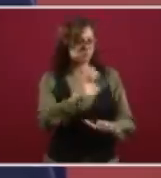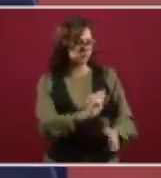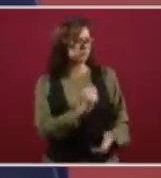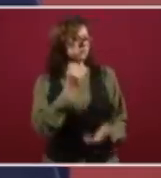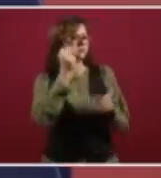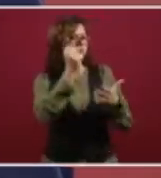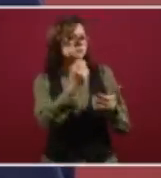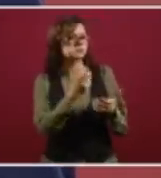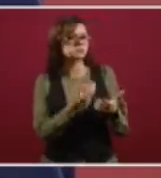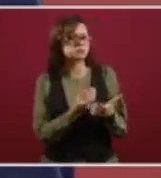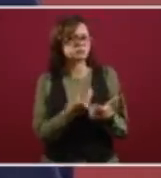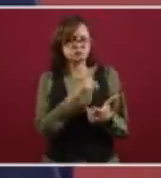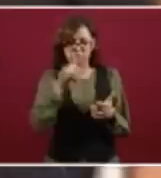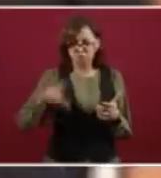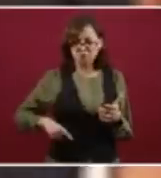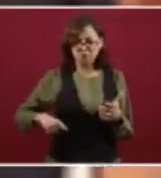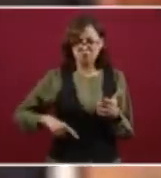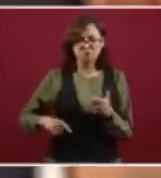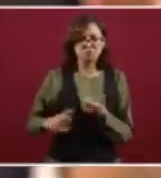al gobierno,